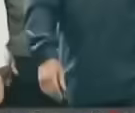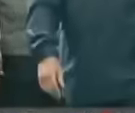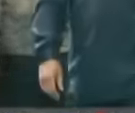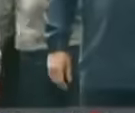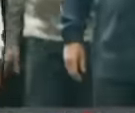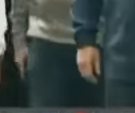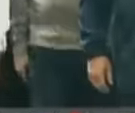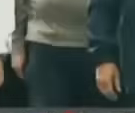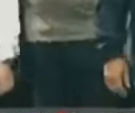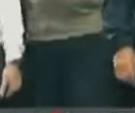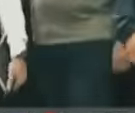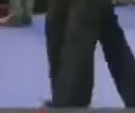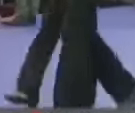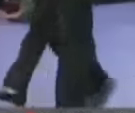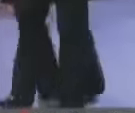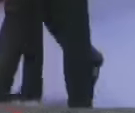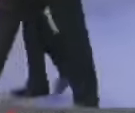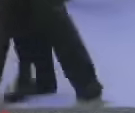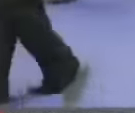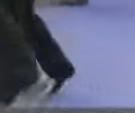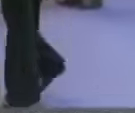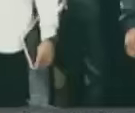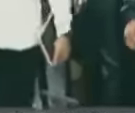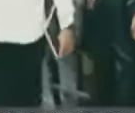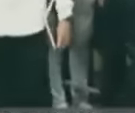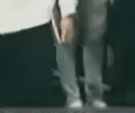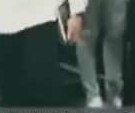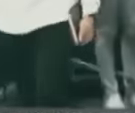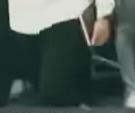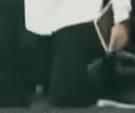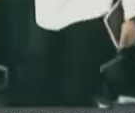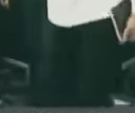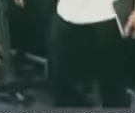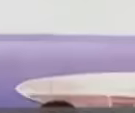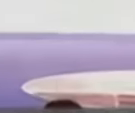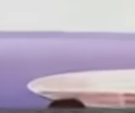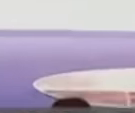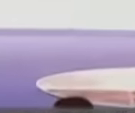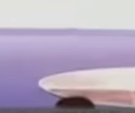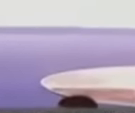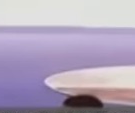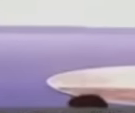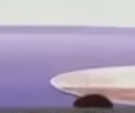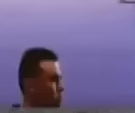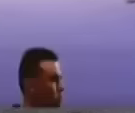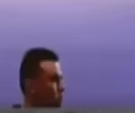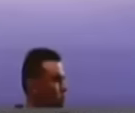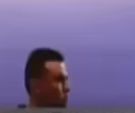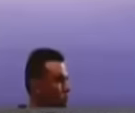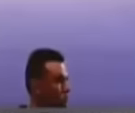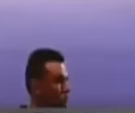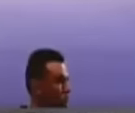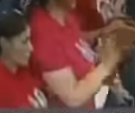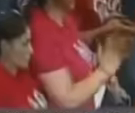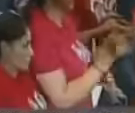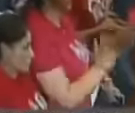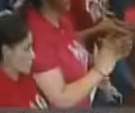Miércoles. En la sala Ríos Reina del Teatro Teresa Carreño se llevó a cabo la entrega de financiamientos del Plan Comunal del